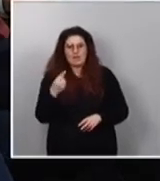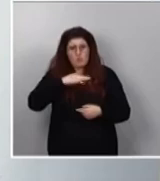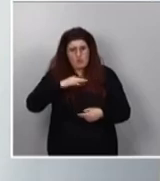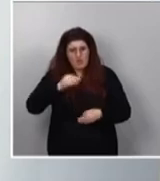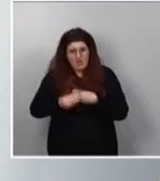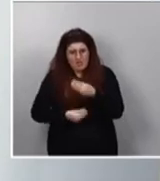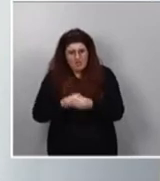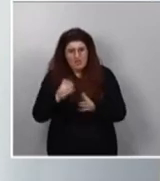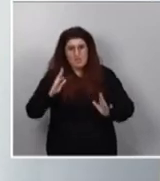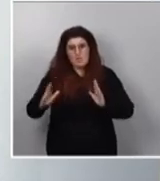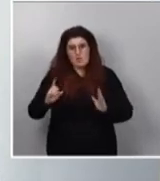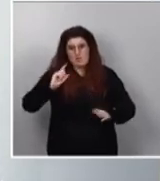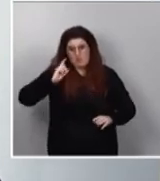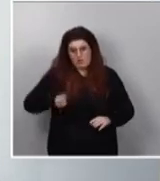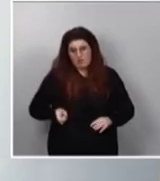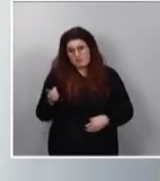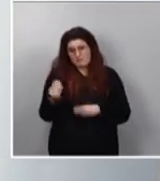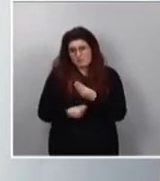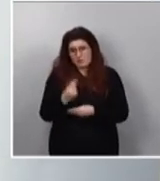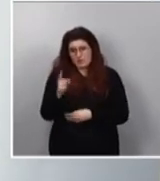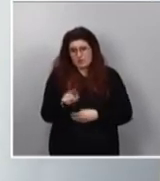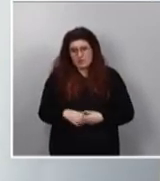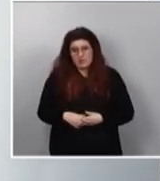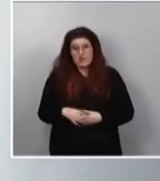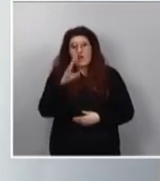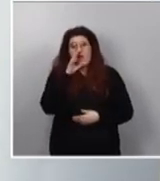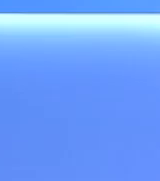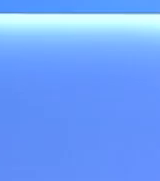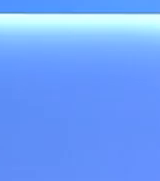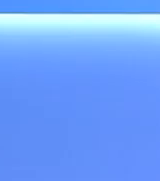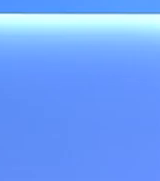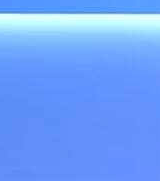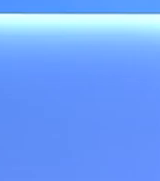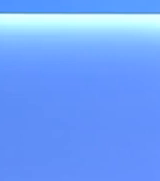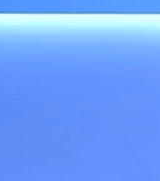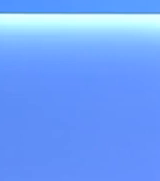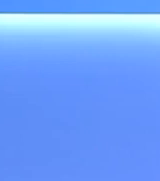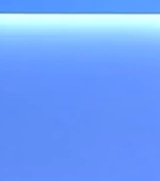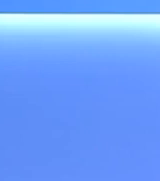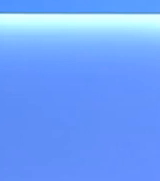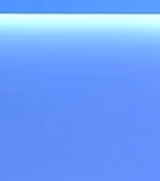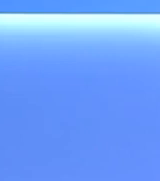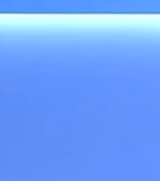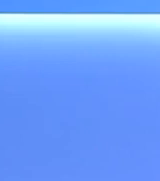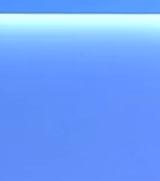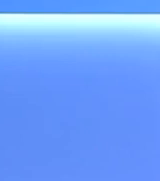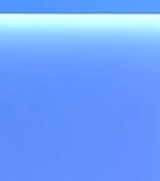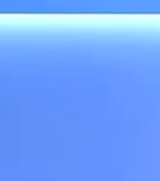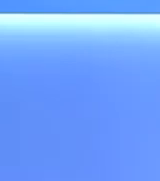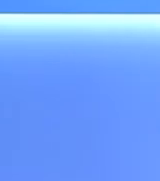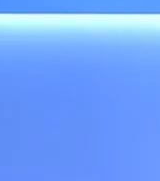afirma que no tiene ningún problema y carga contra los populares en unas críticas que también comparte suar la comisión del senado es